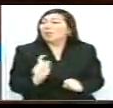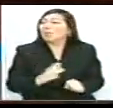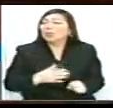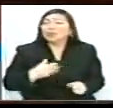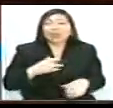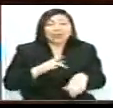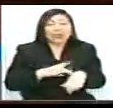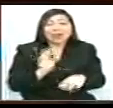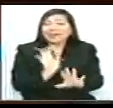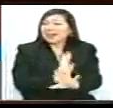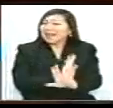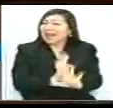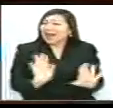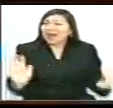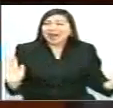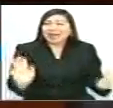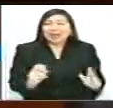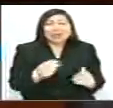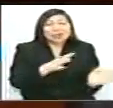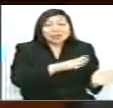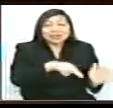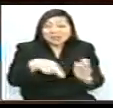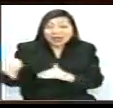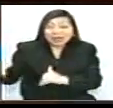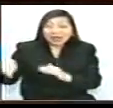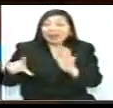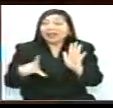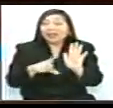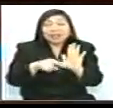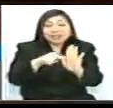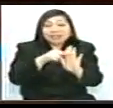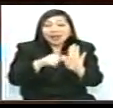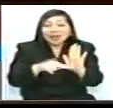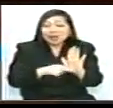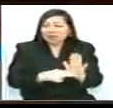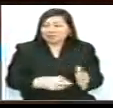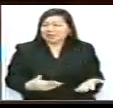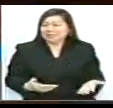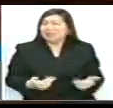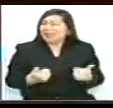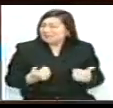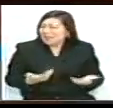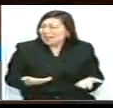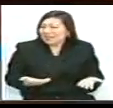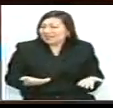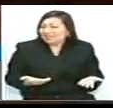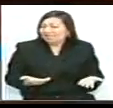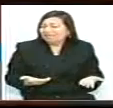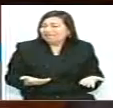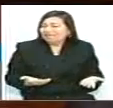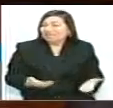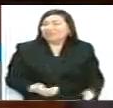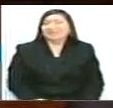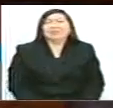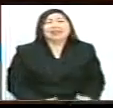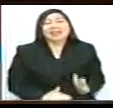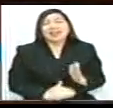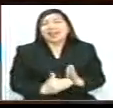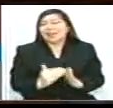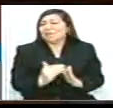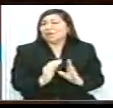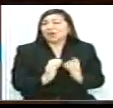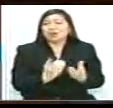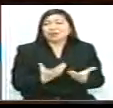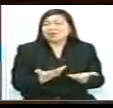poder tocar nada a menos que se derogue esa norma. ¿Haríamos eso, presidenta? ¿La mayoría